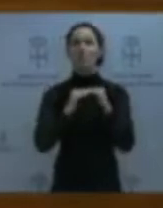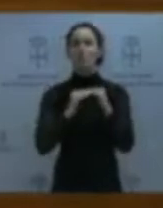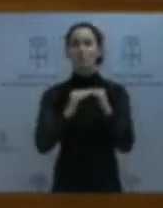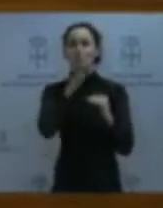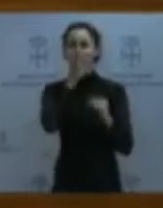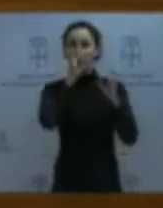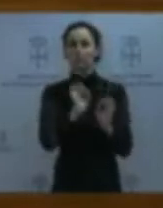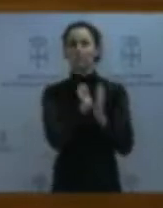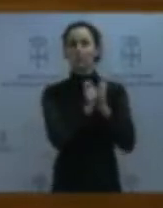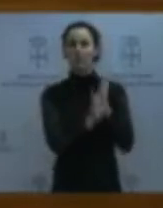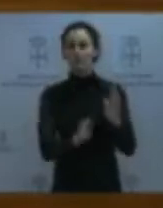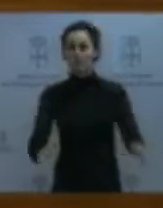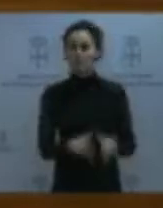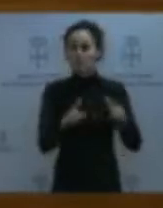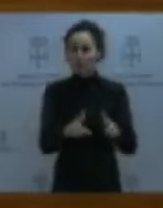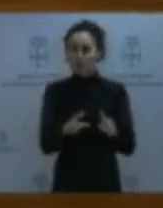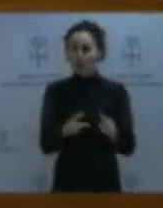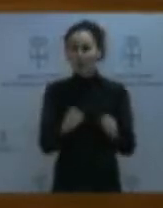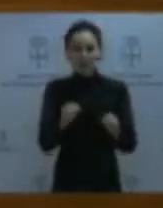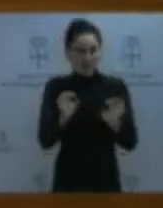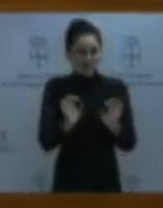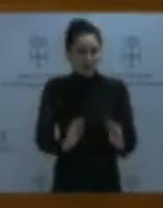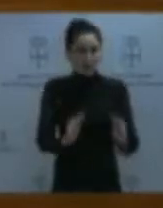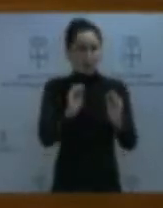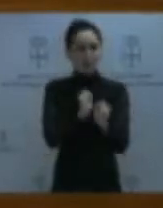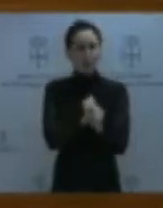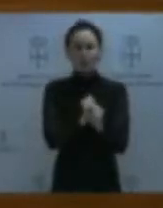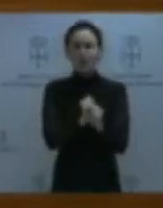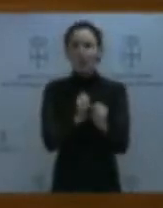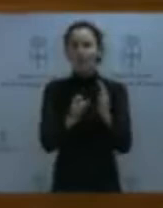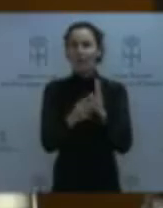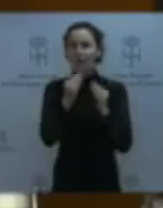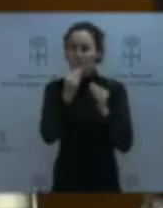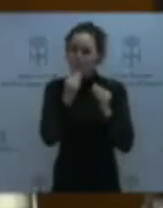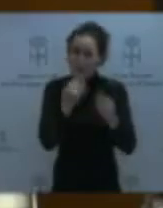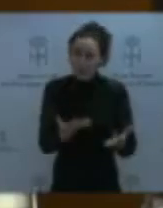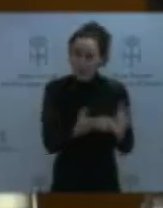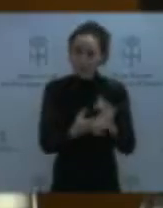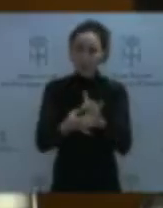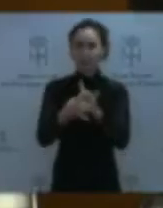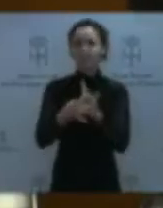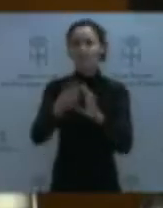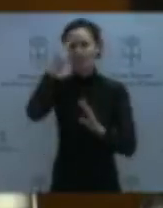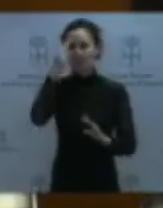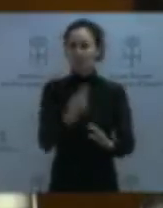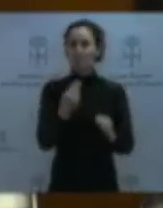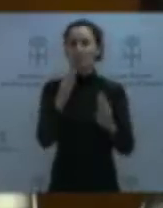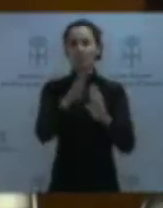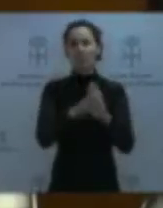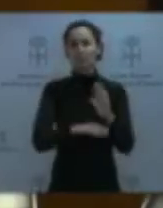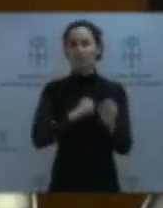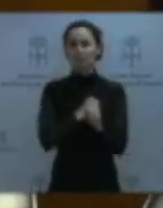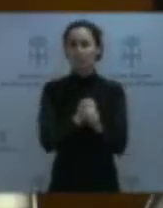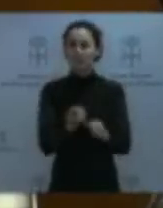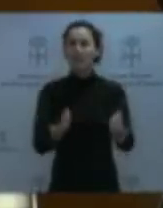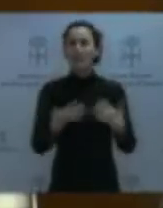sociales tendremos empleo de mejor calidad, empleo vinculado al respeto de las condiciones laborales, a la